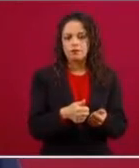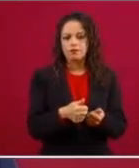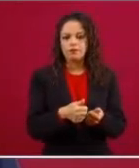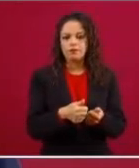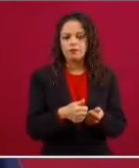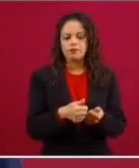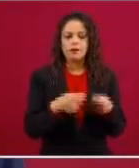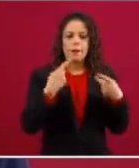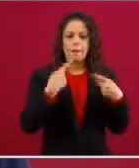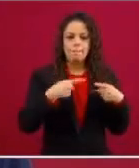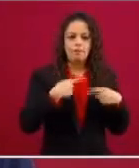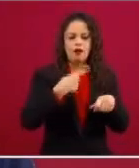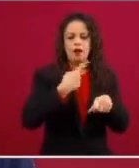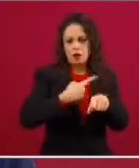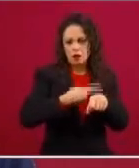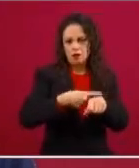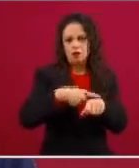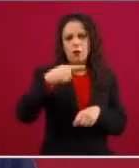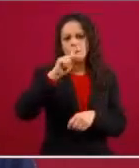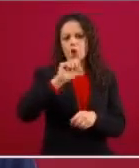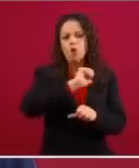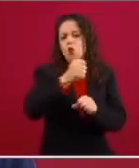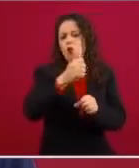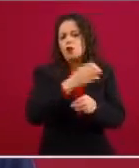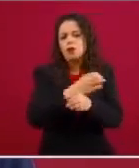otros padecimientos.